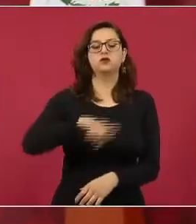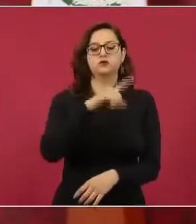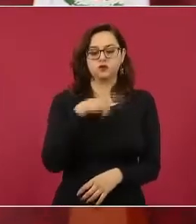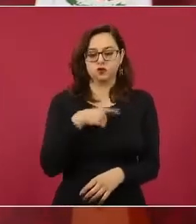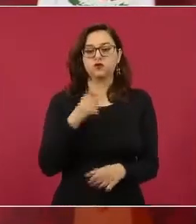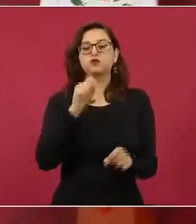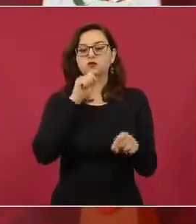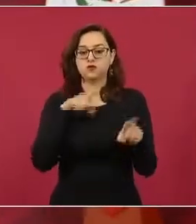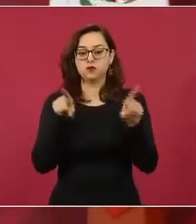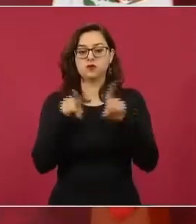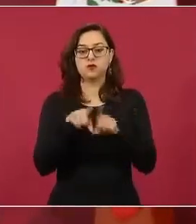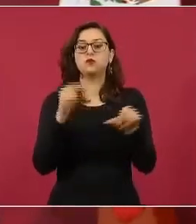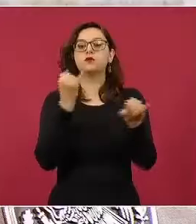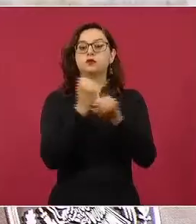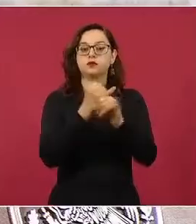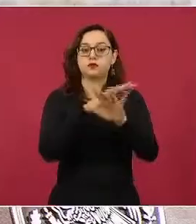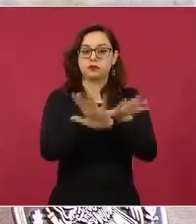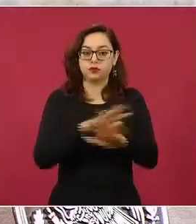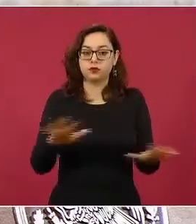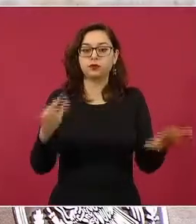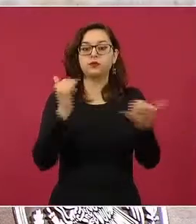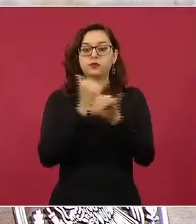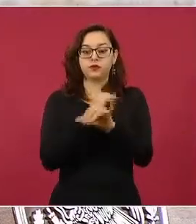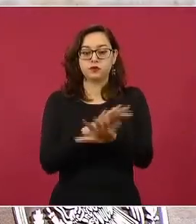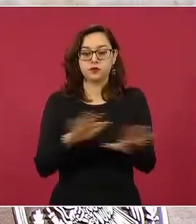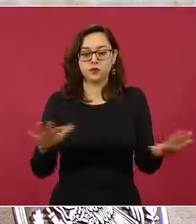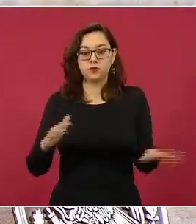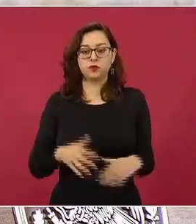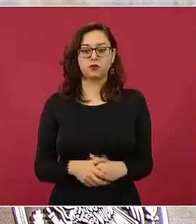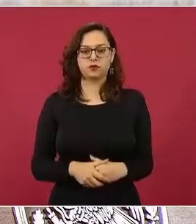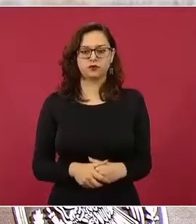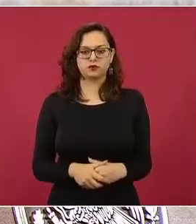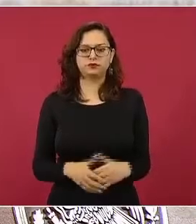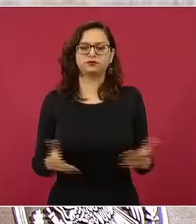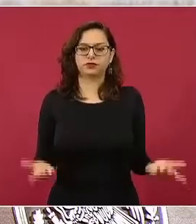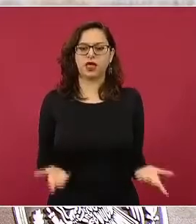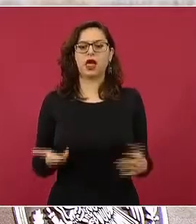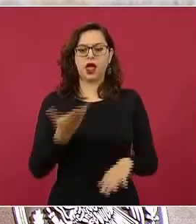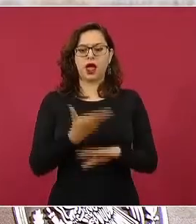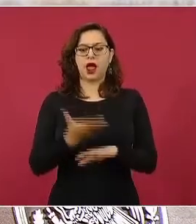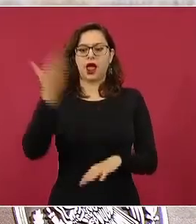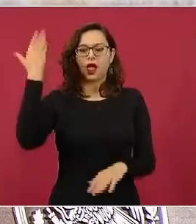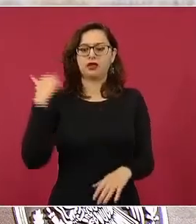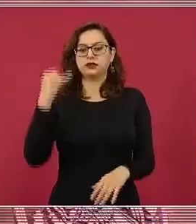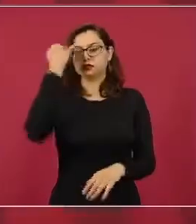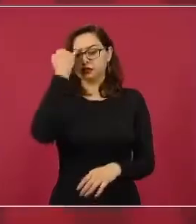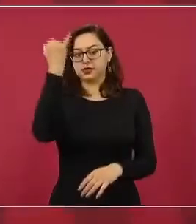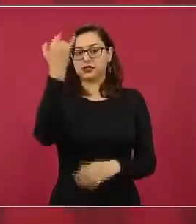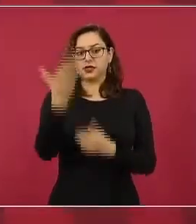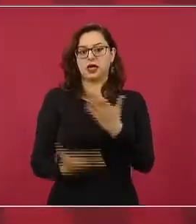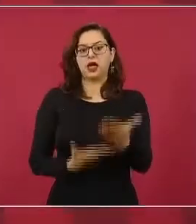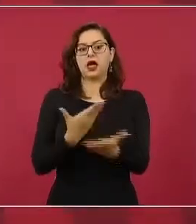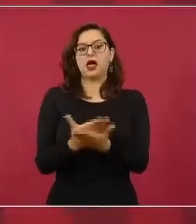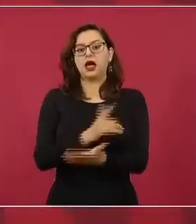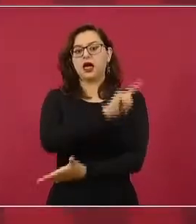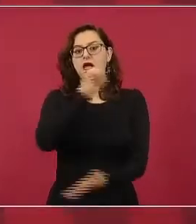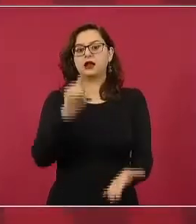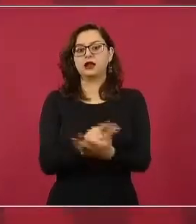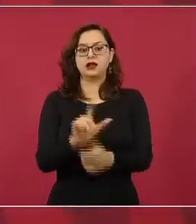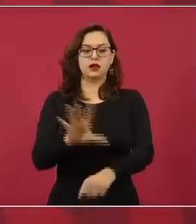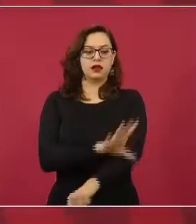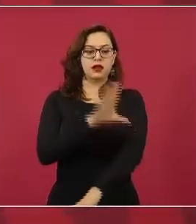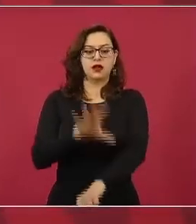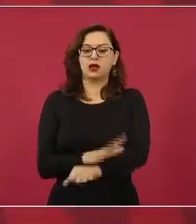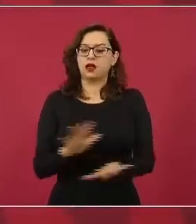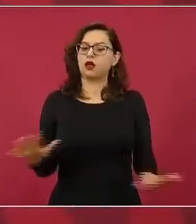porque yo envié la iniciativa de reforma y quiero que el pueblo de México